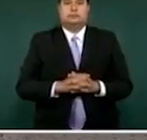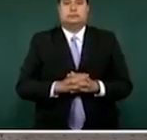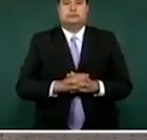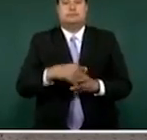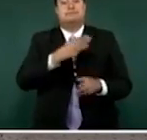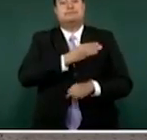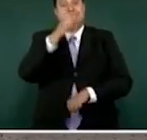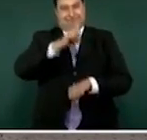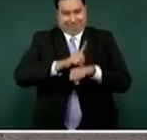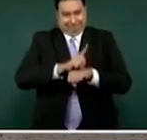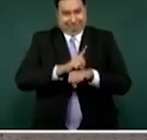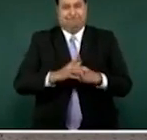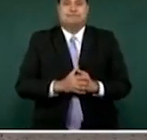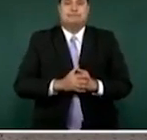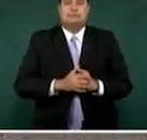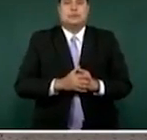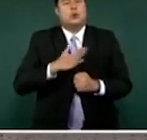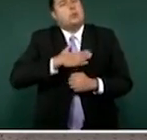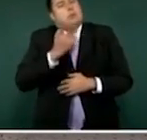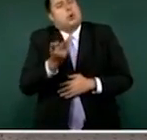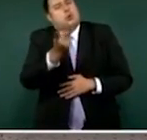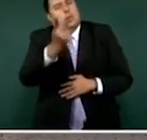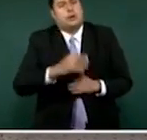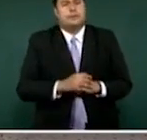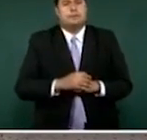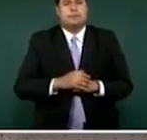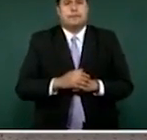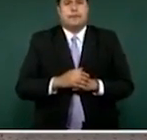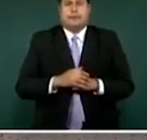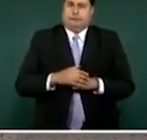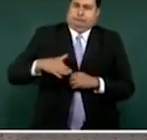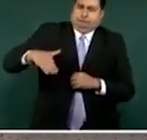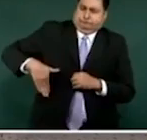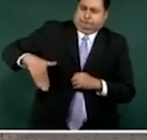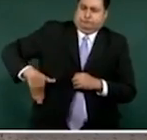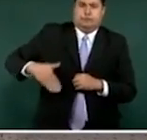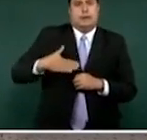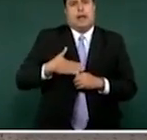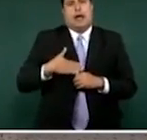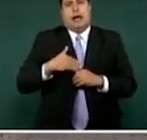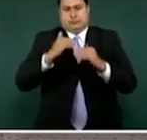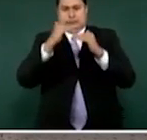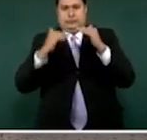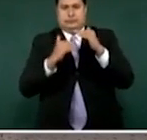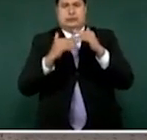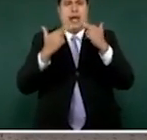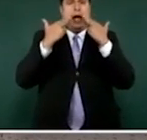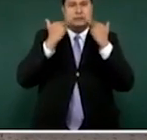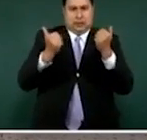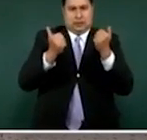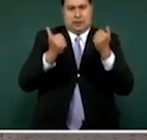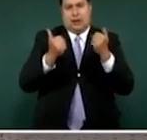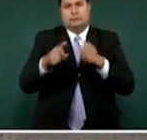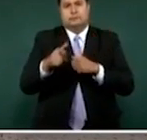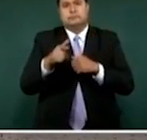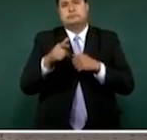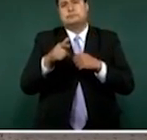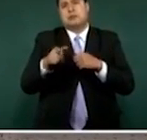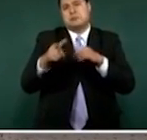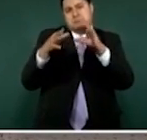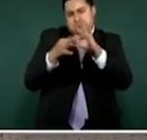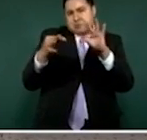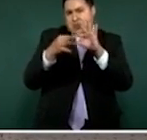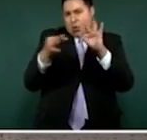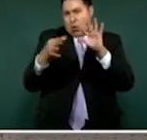Buenos días, presidente, buenos días. Preguntarle, hace unos días la Subsecretaría de Hacienda dio a conocer que se está trabajando en